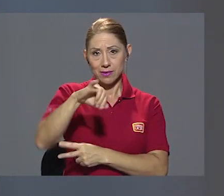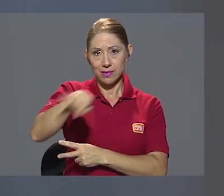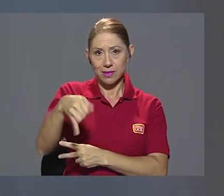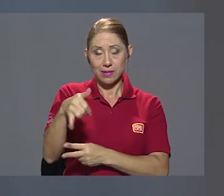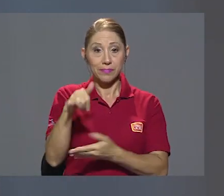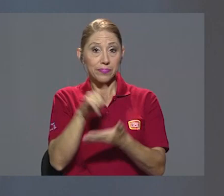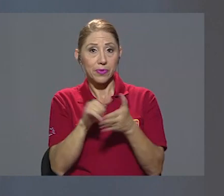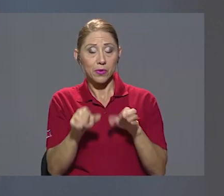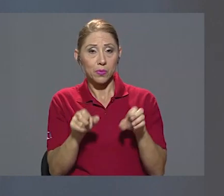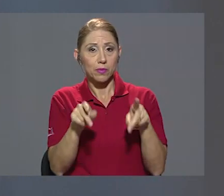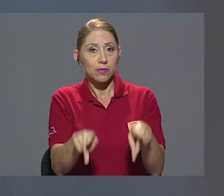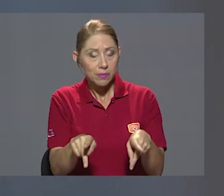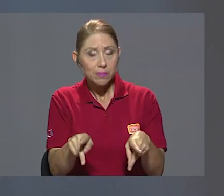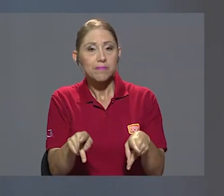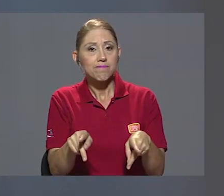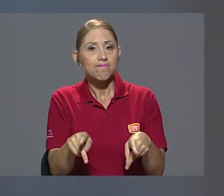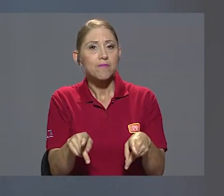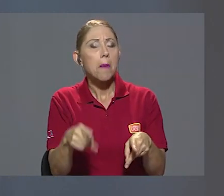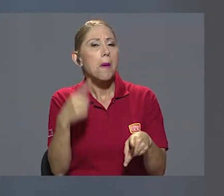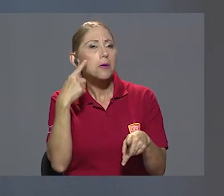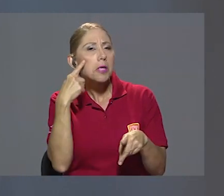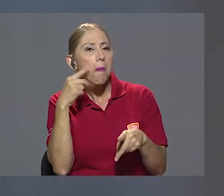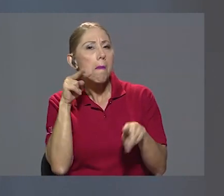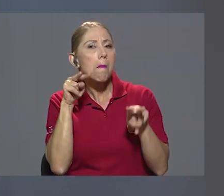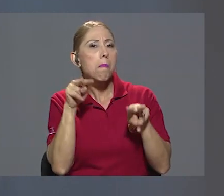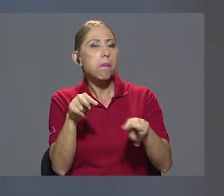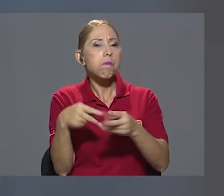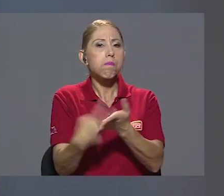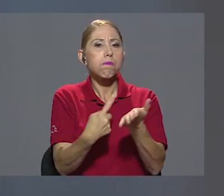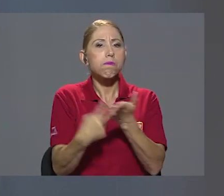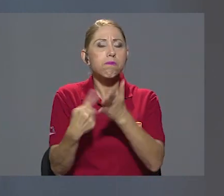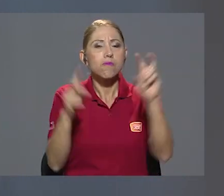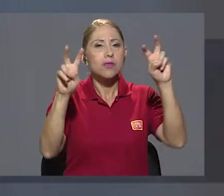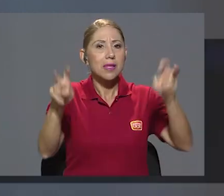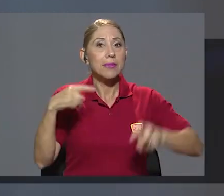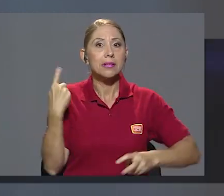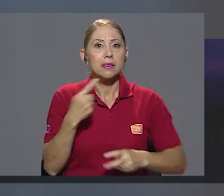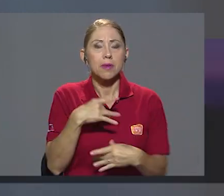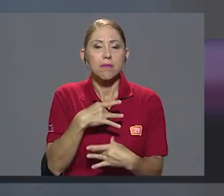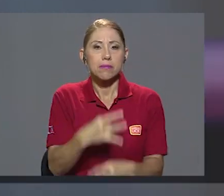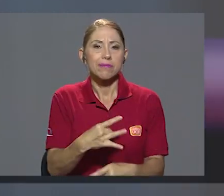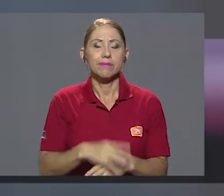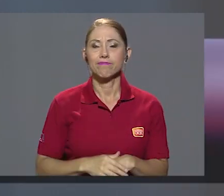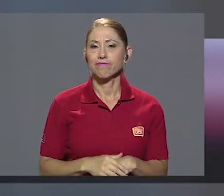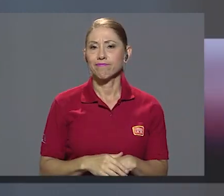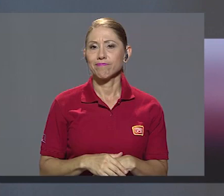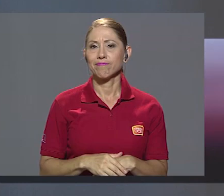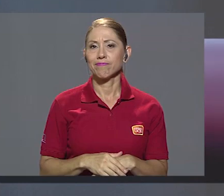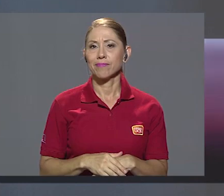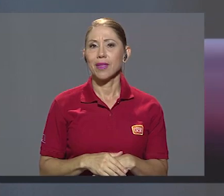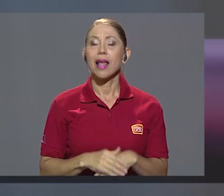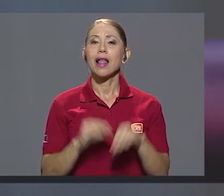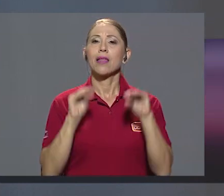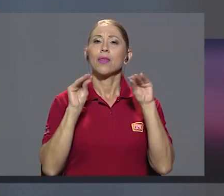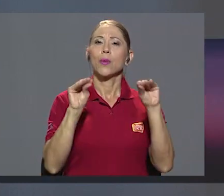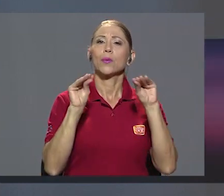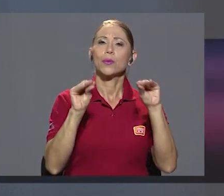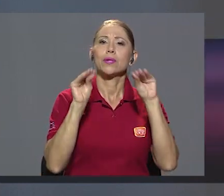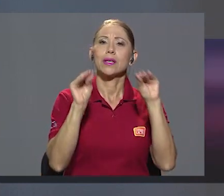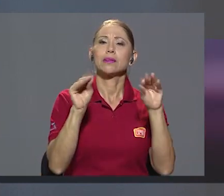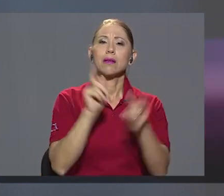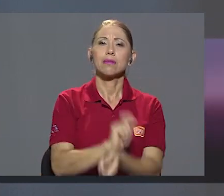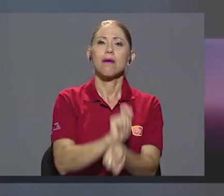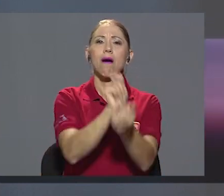en esta oportunidad le vamos a dar un vistazo a un tema que siempre es de gran interés: cómo transformar